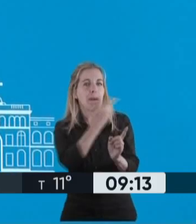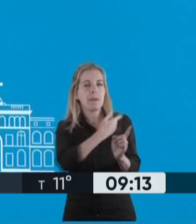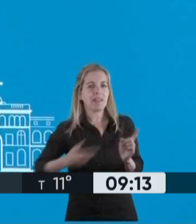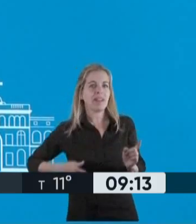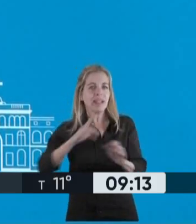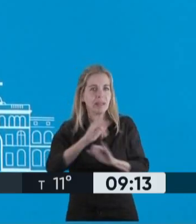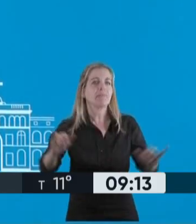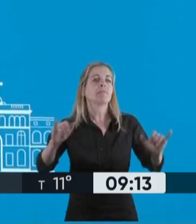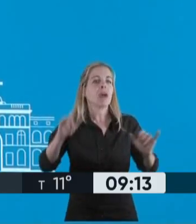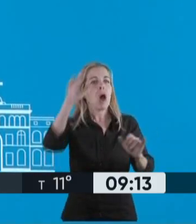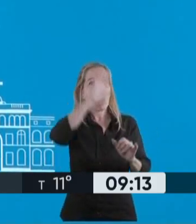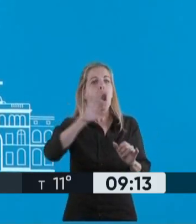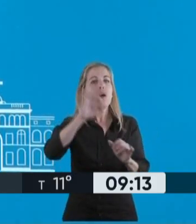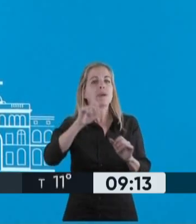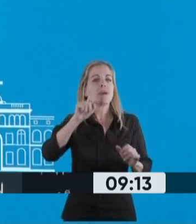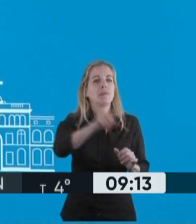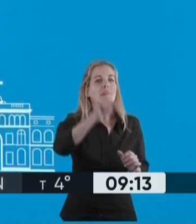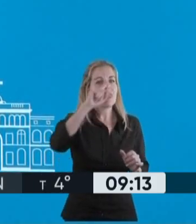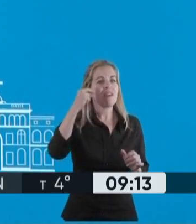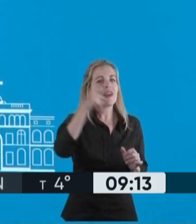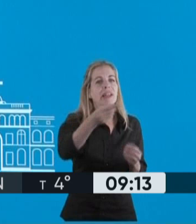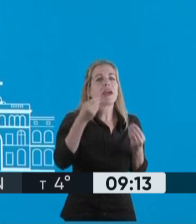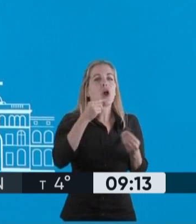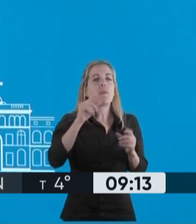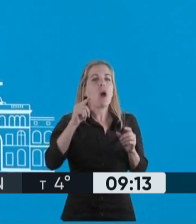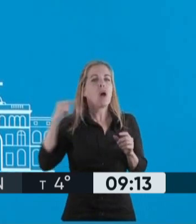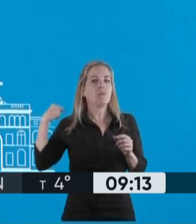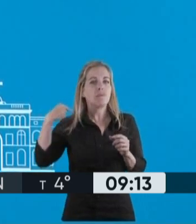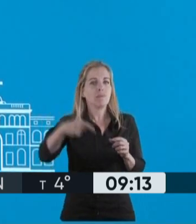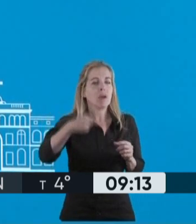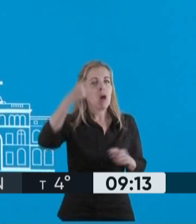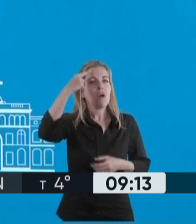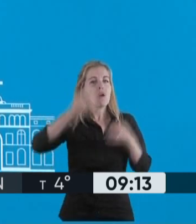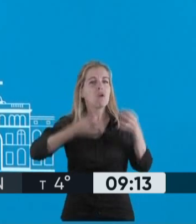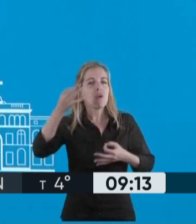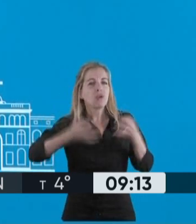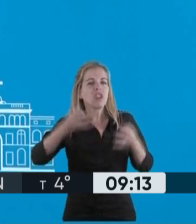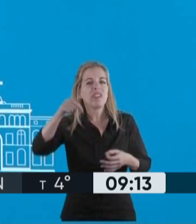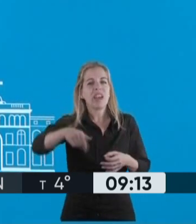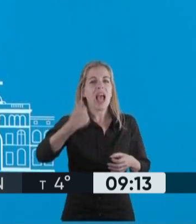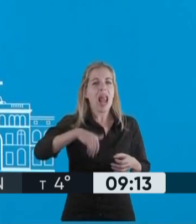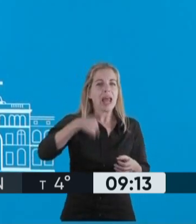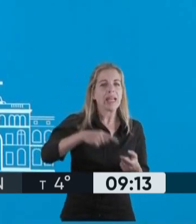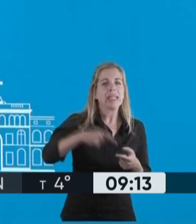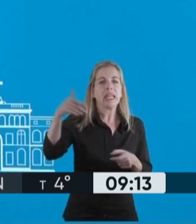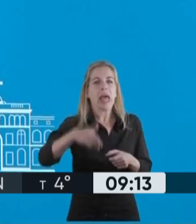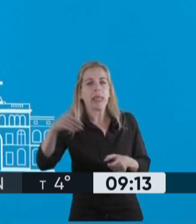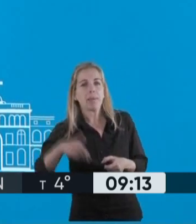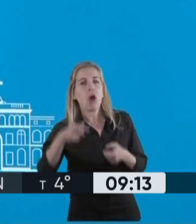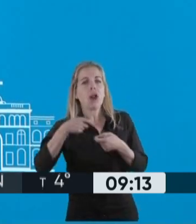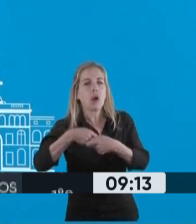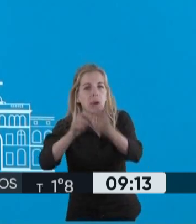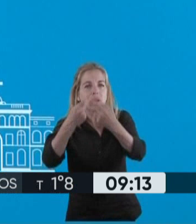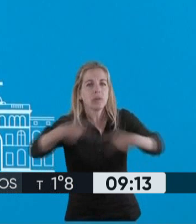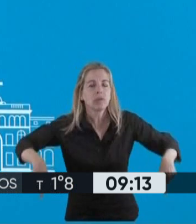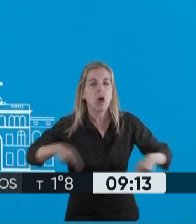posición del presidente Alberto Fernández con respecto a cómo está funcionando hoy la justicia en la Argentina, el retraso de las causas, la arbitrariedad de la Corte para